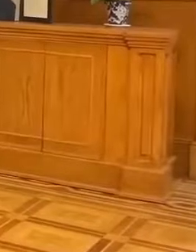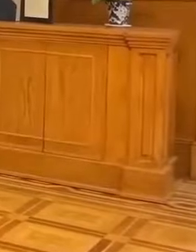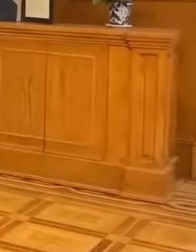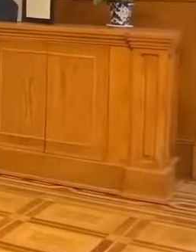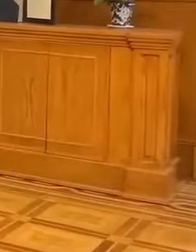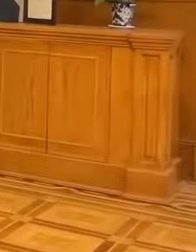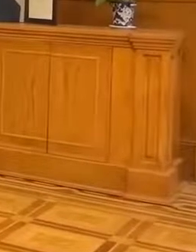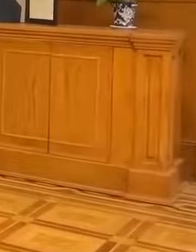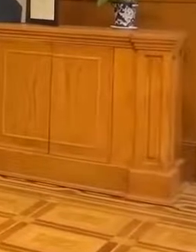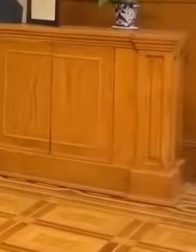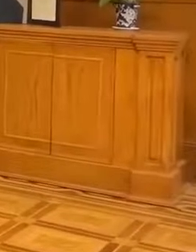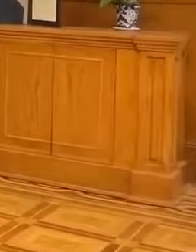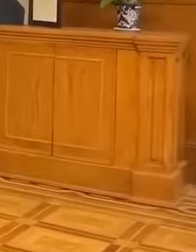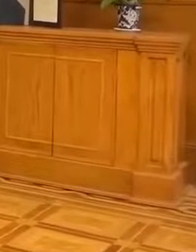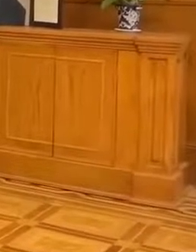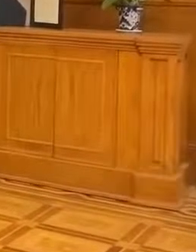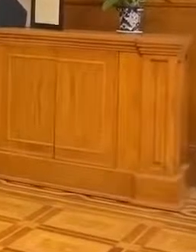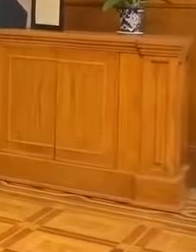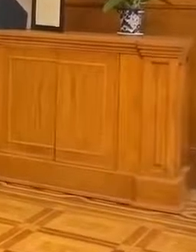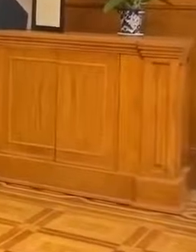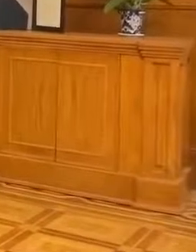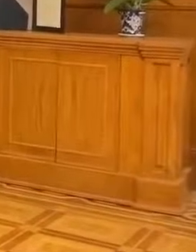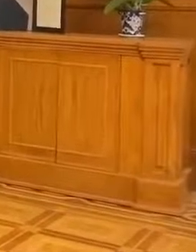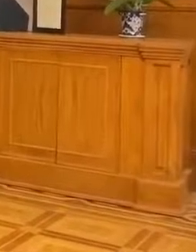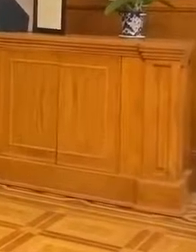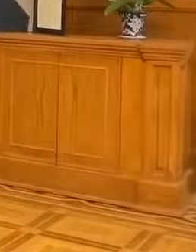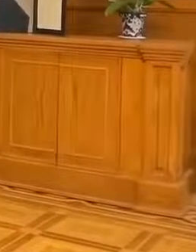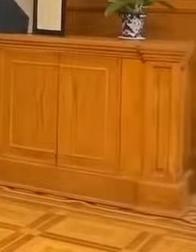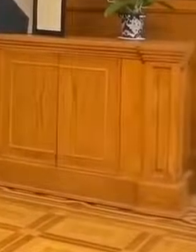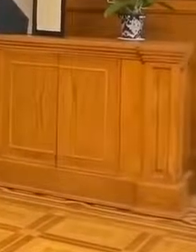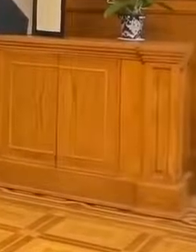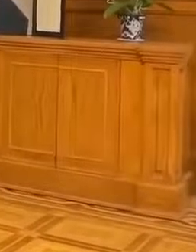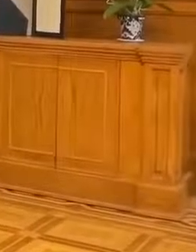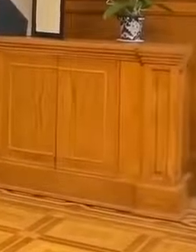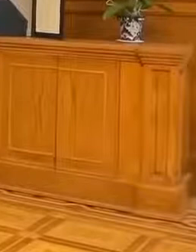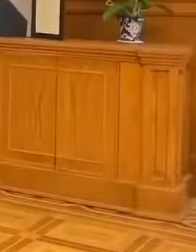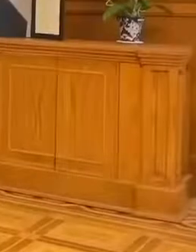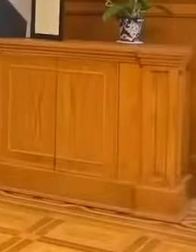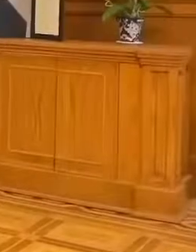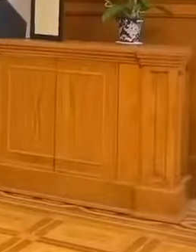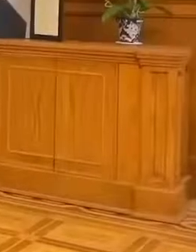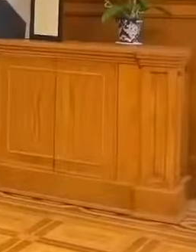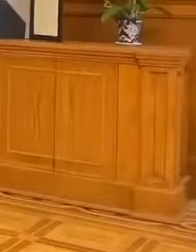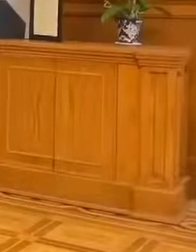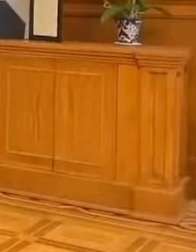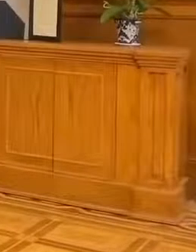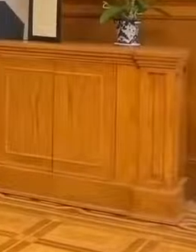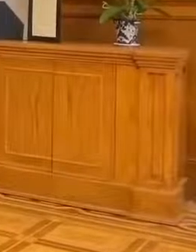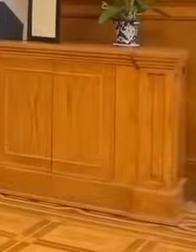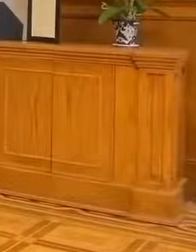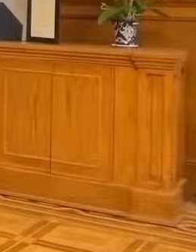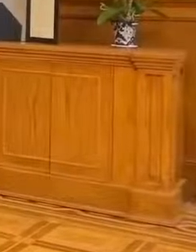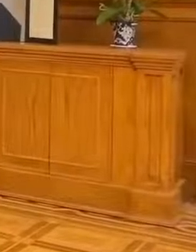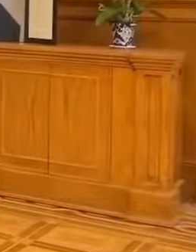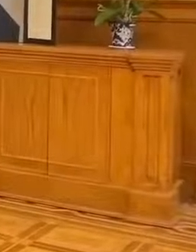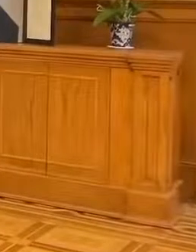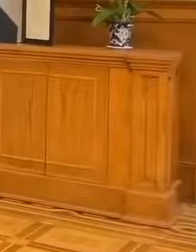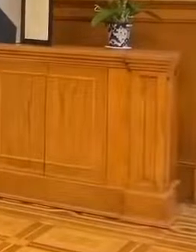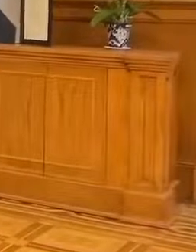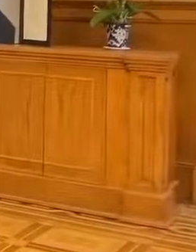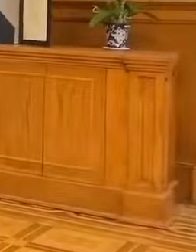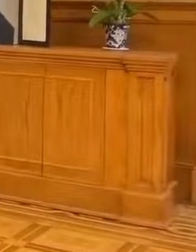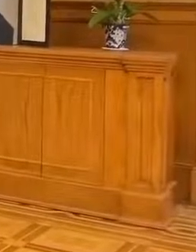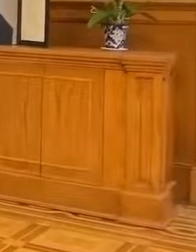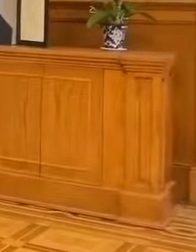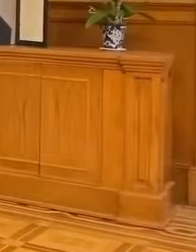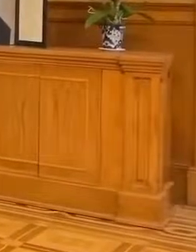por la manera en que mucha gente, mucha gente, y a todos los abrazo,